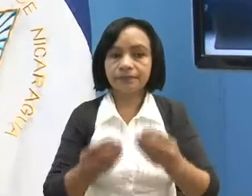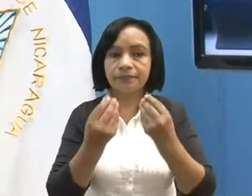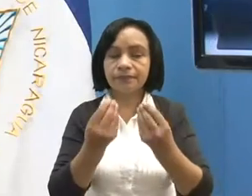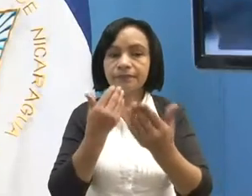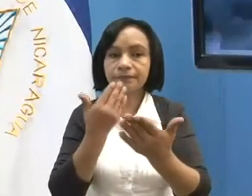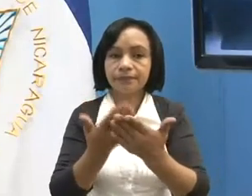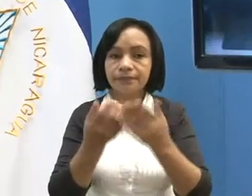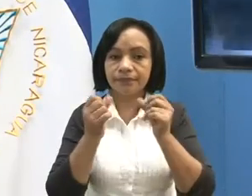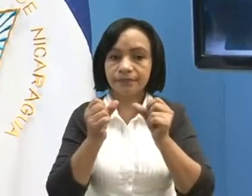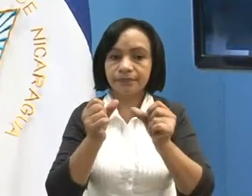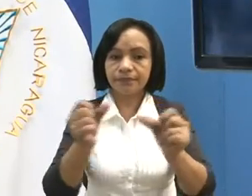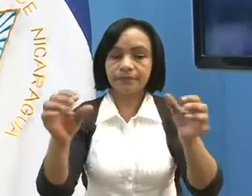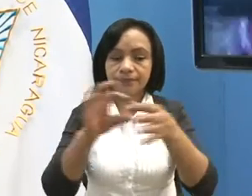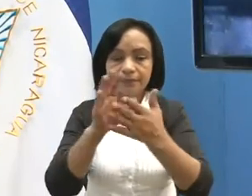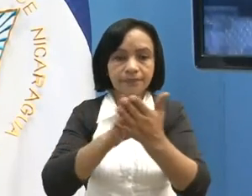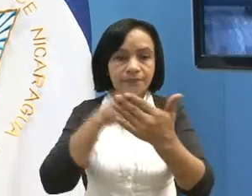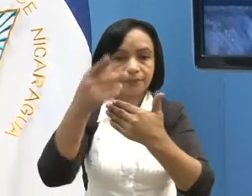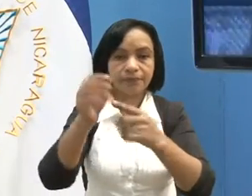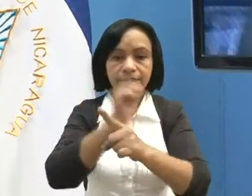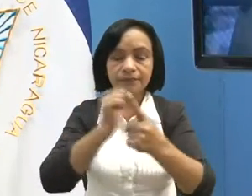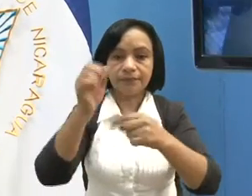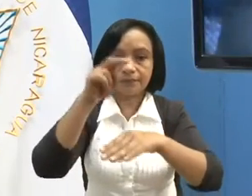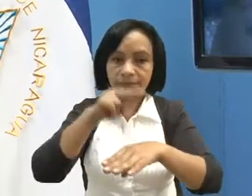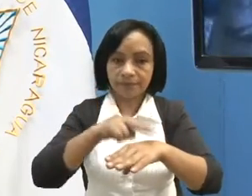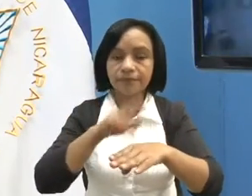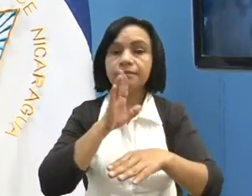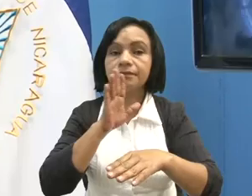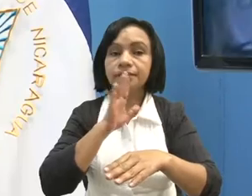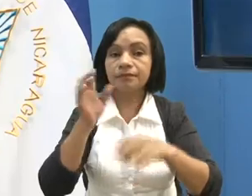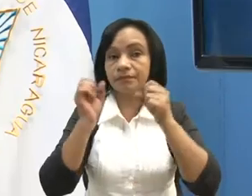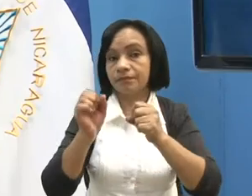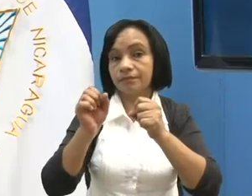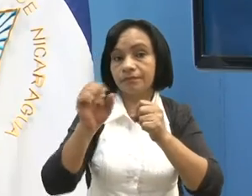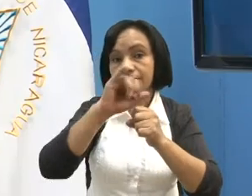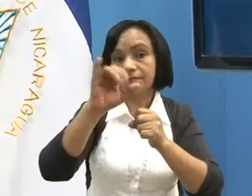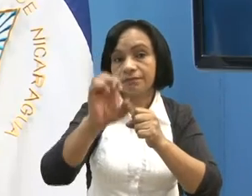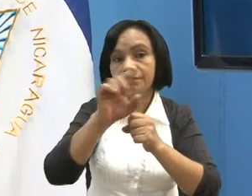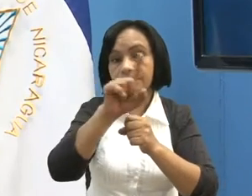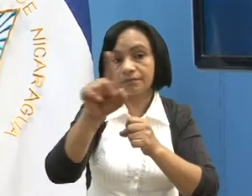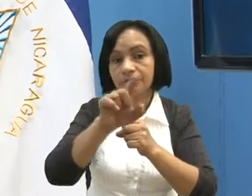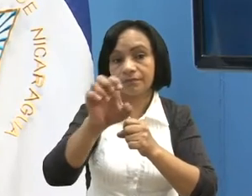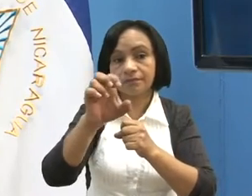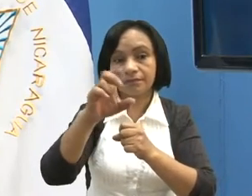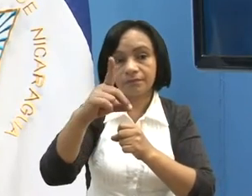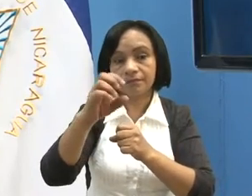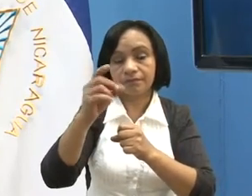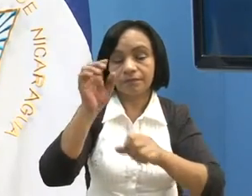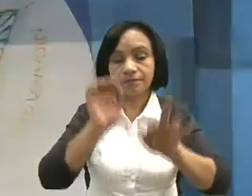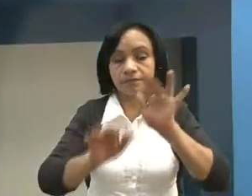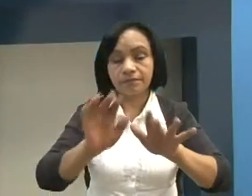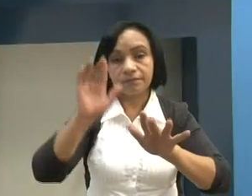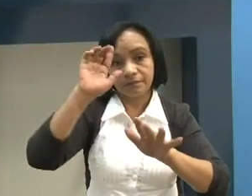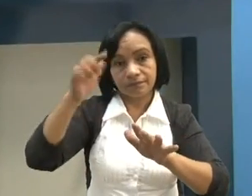Muchísimas gracias por continuar acompañándonos en su programa desde el Parlamento. Continuamos nuestra conversación con el compañero José Antonio Cepeda, secretario general de CGT